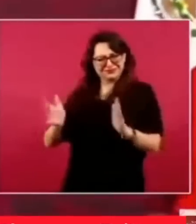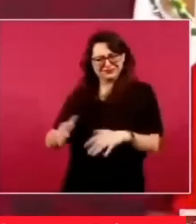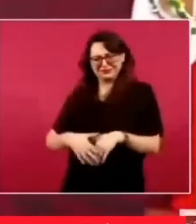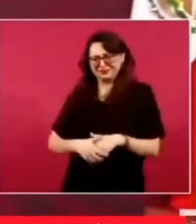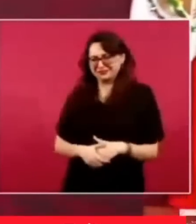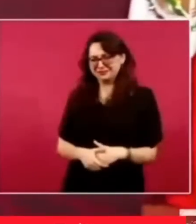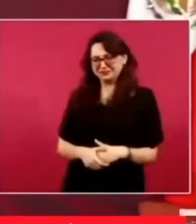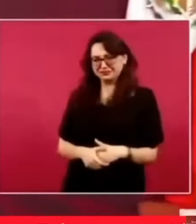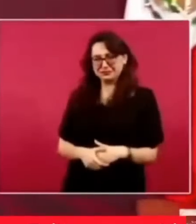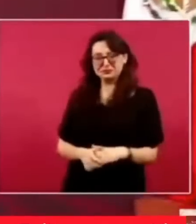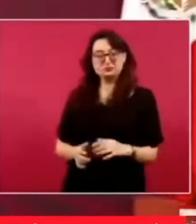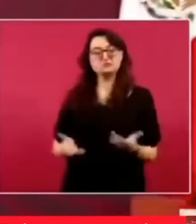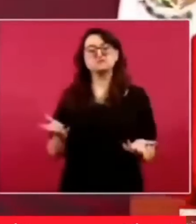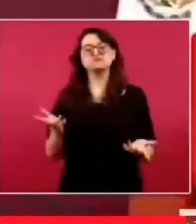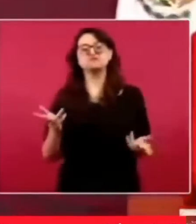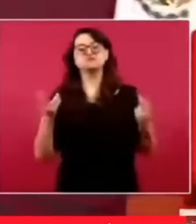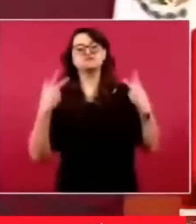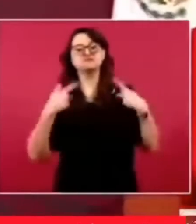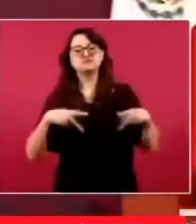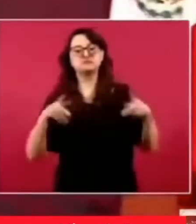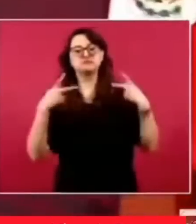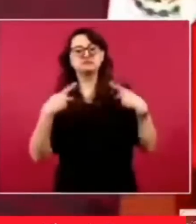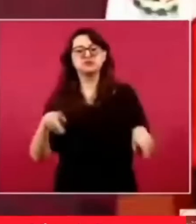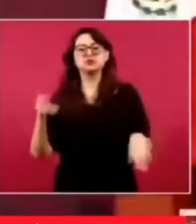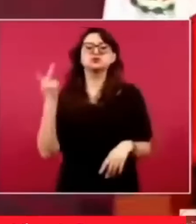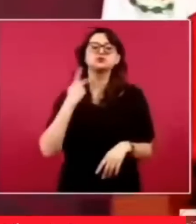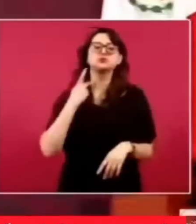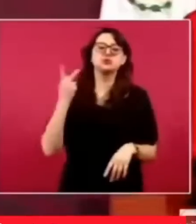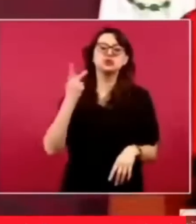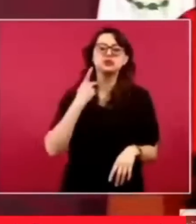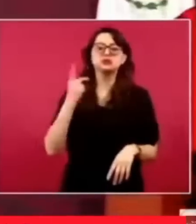legisladores, políticos conservadores,